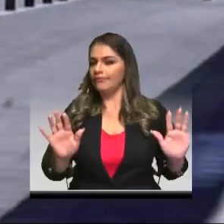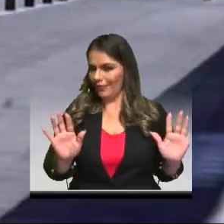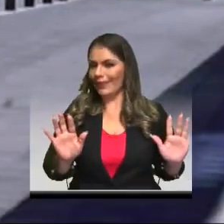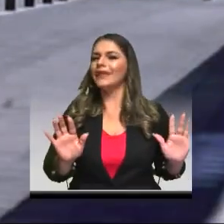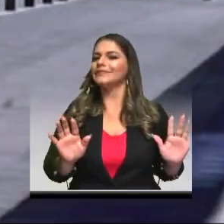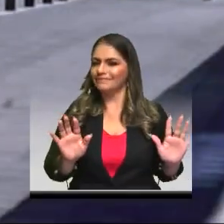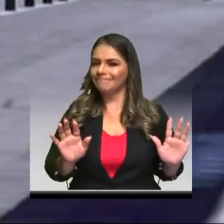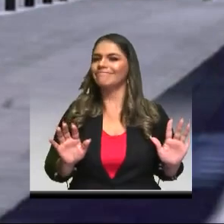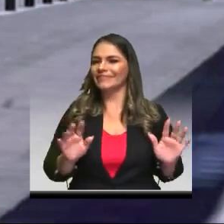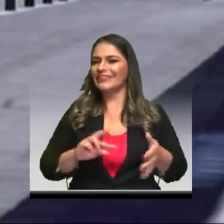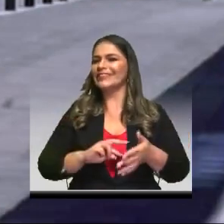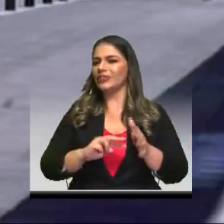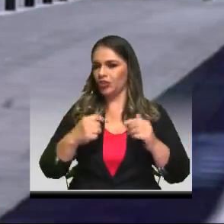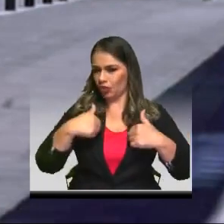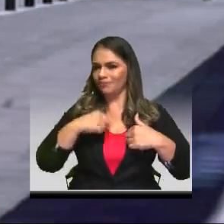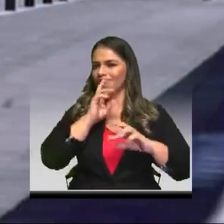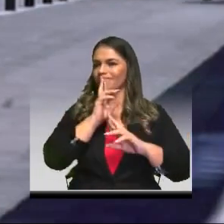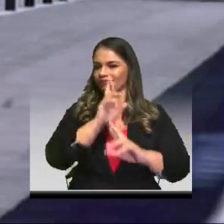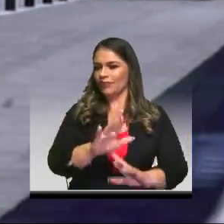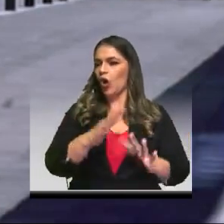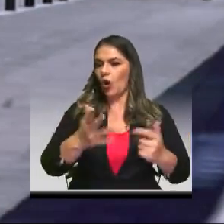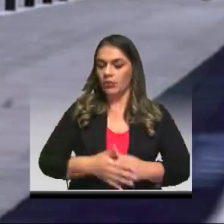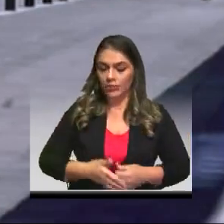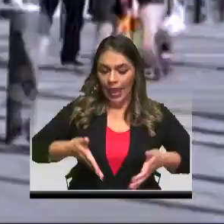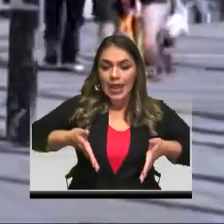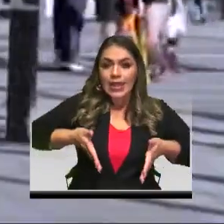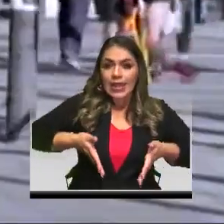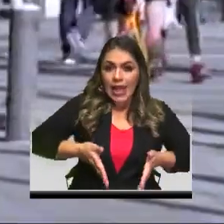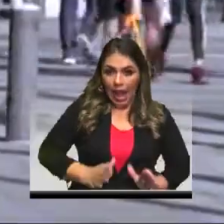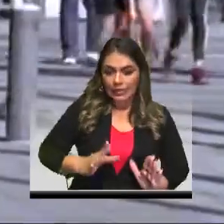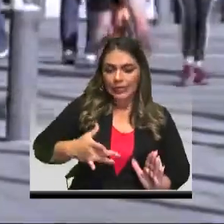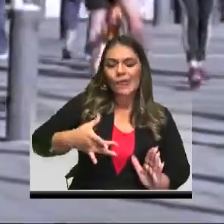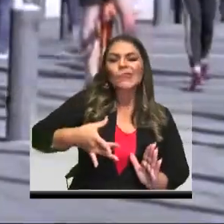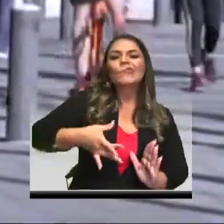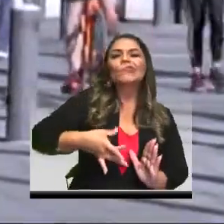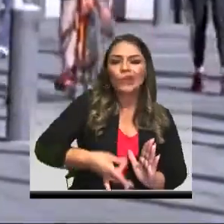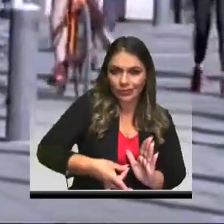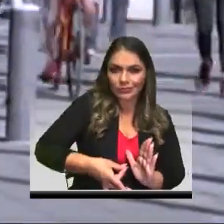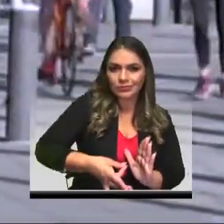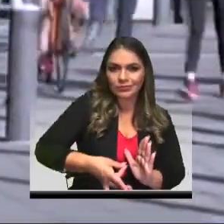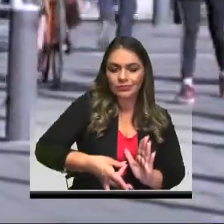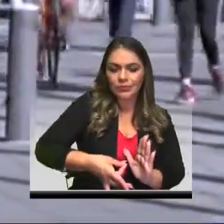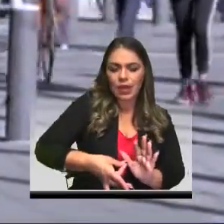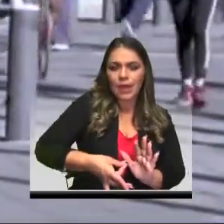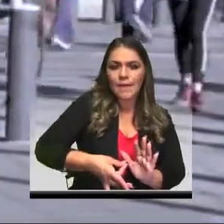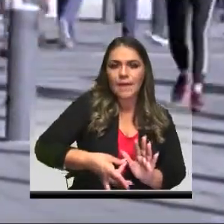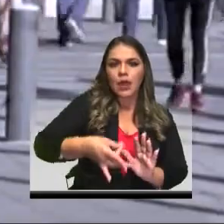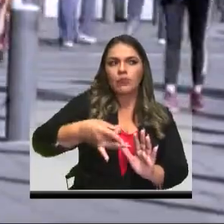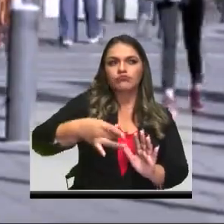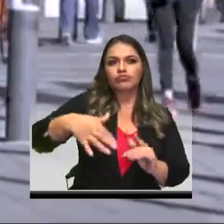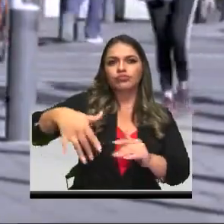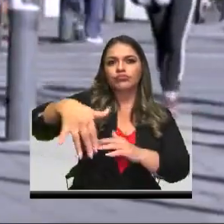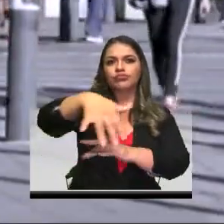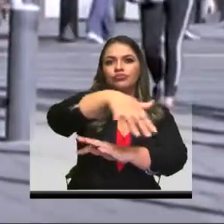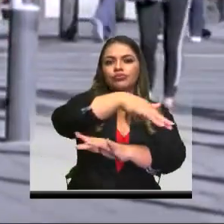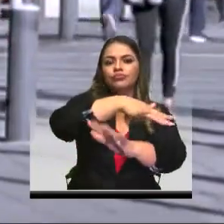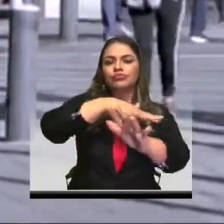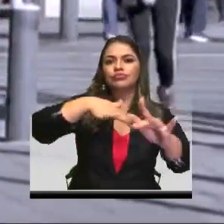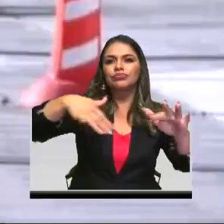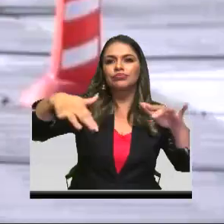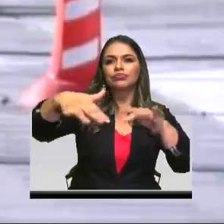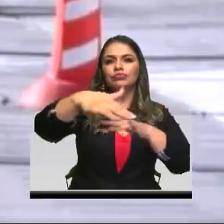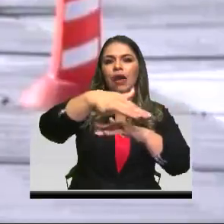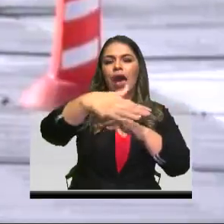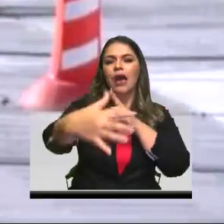haces. Nosotros nacemos ya con un kit, digámoslo de esa manera, pero ese kit puede venir con ciertas